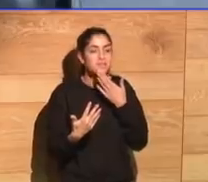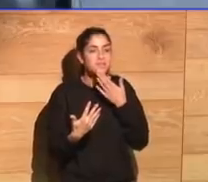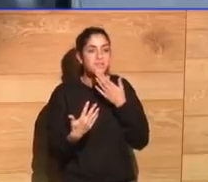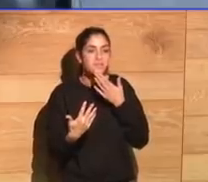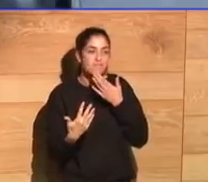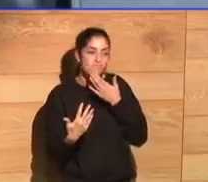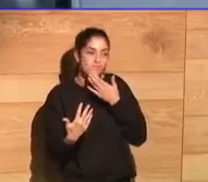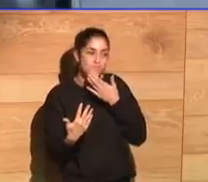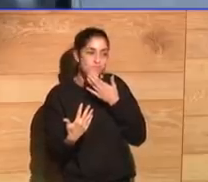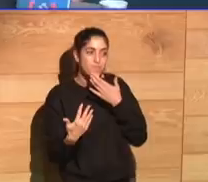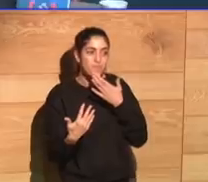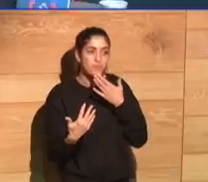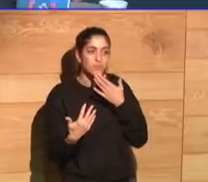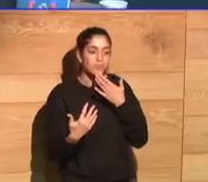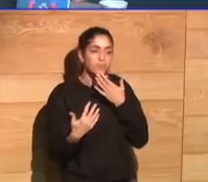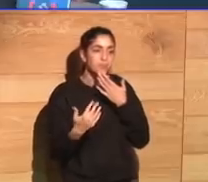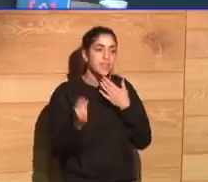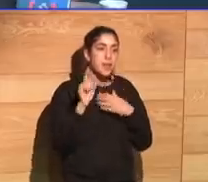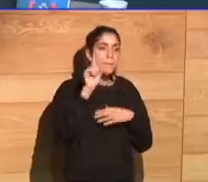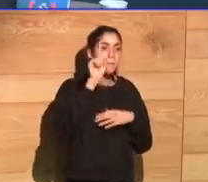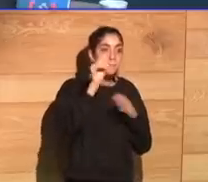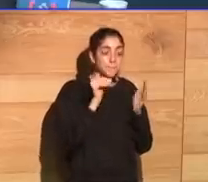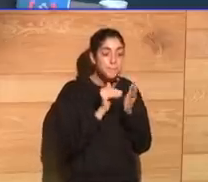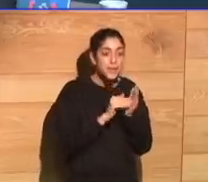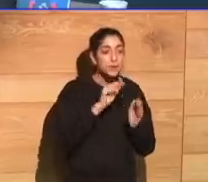2.000 millones. Entonces, pues